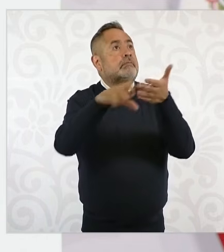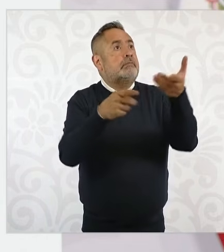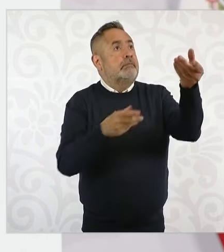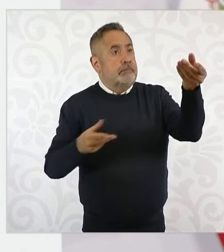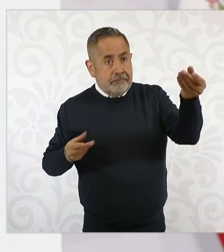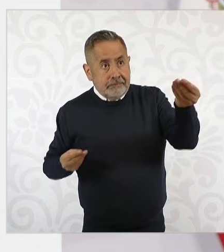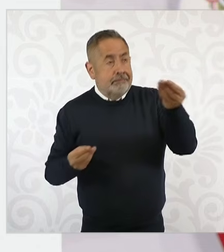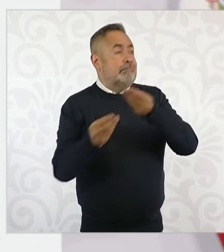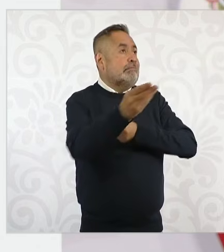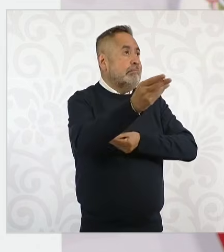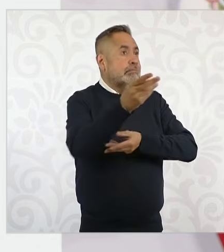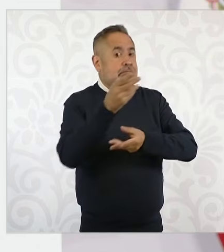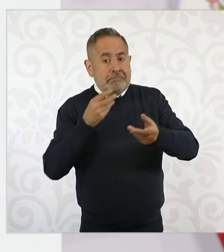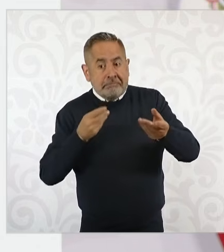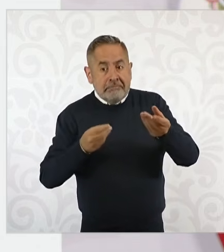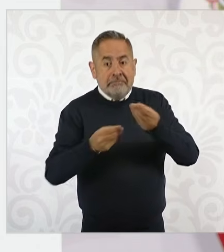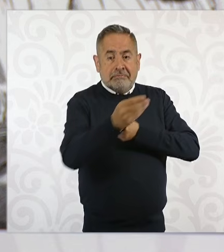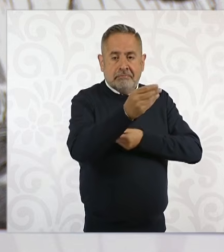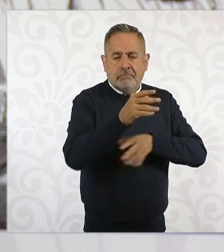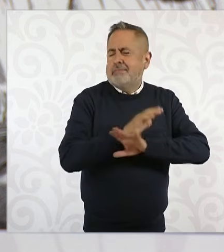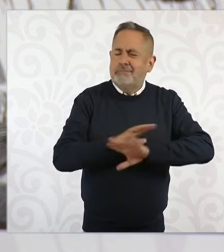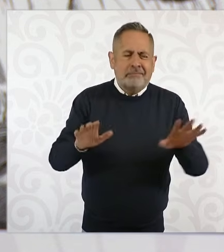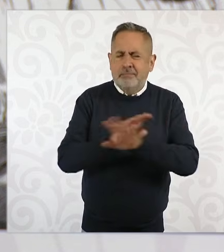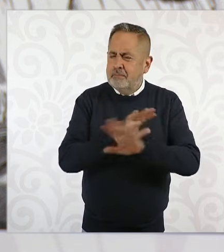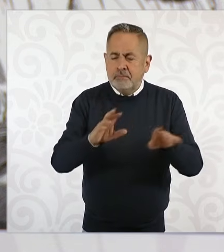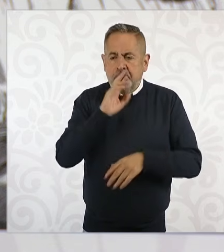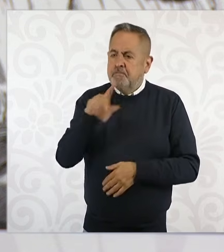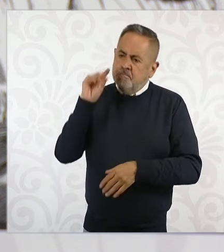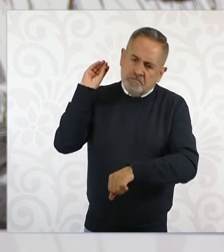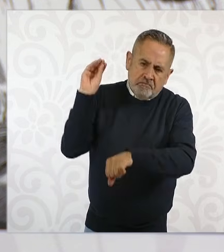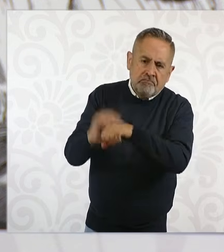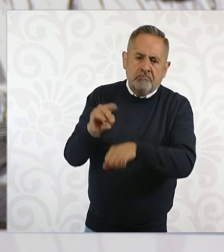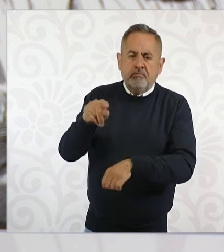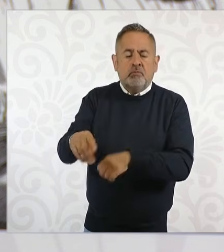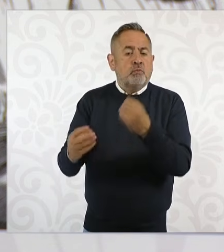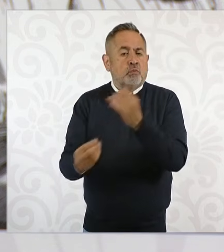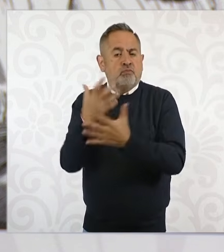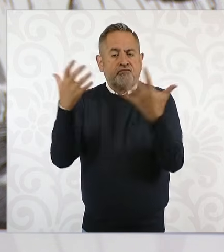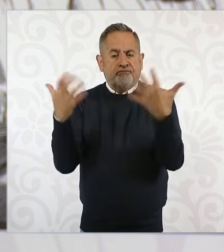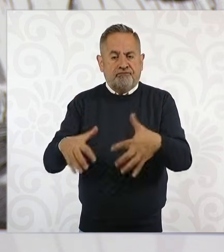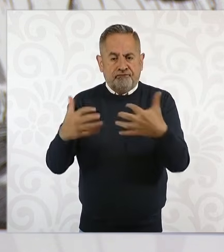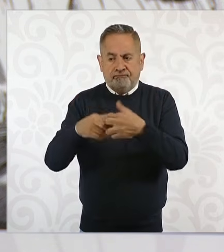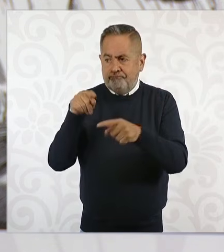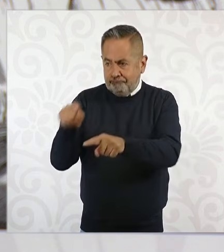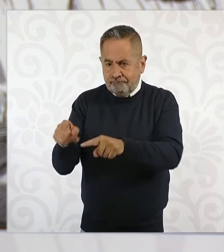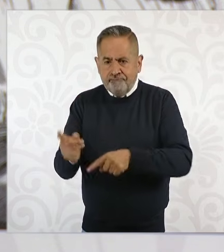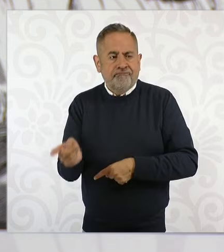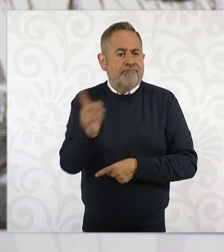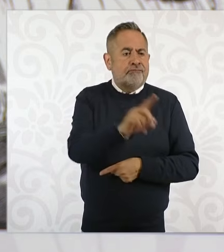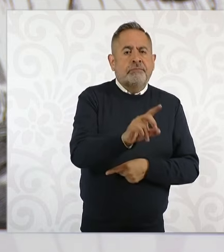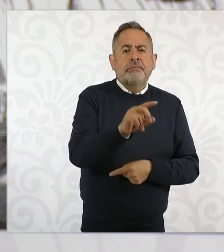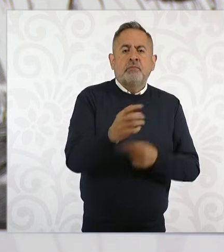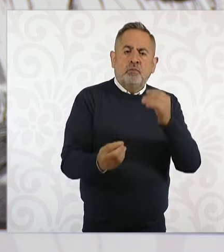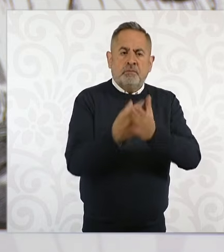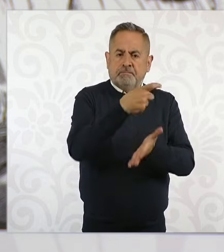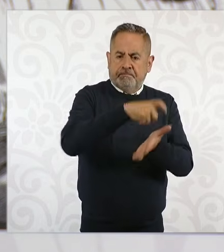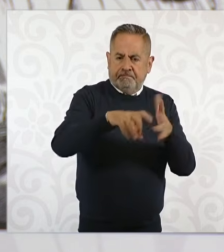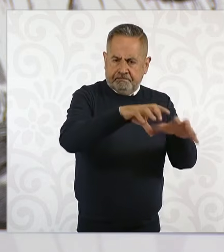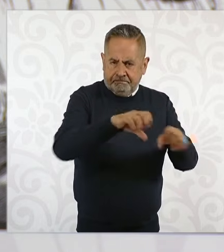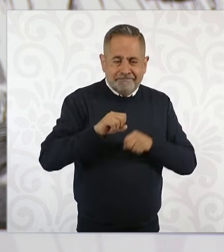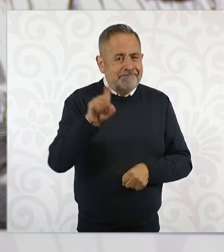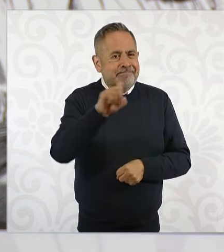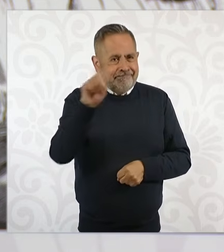nueva refinería y a comprar la refinería de Deer Park para que todo el petróleo que se produzca en